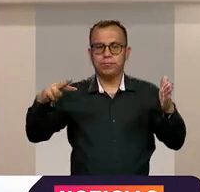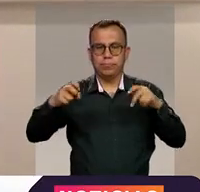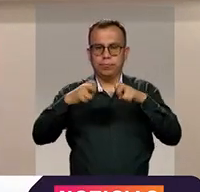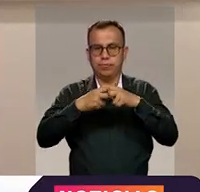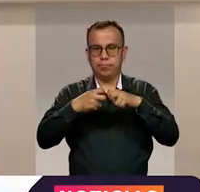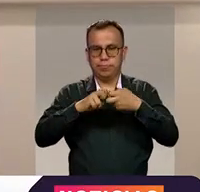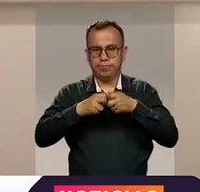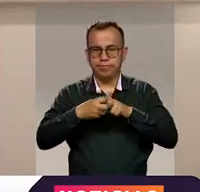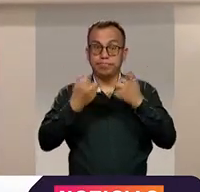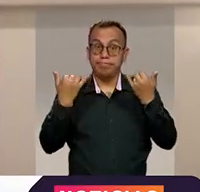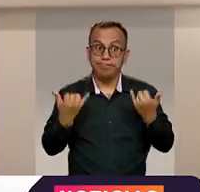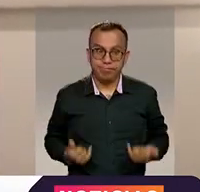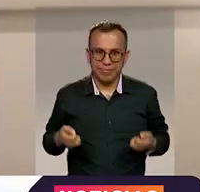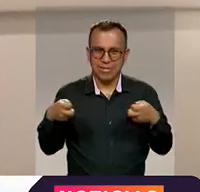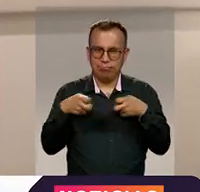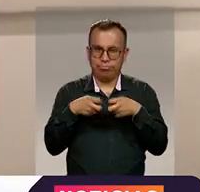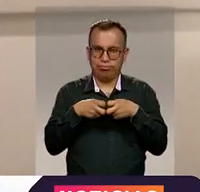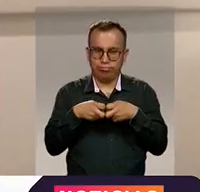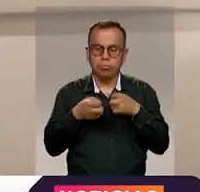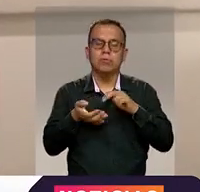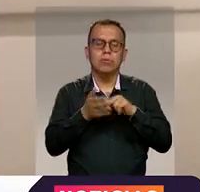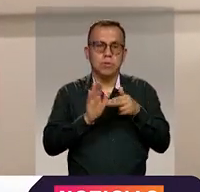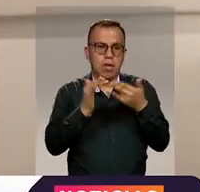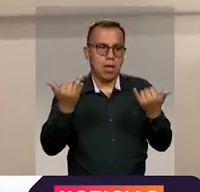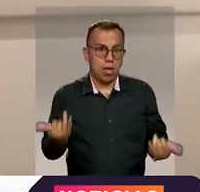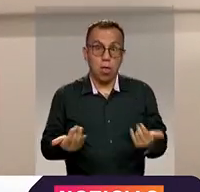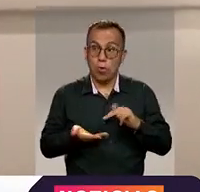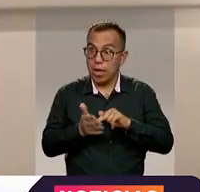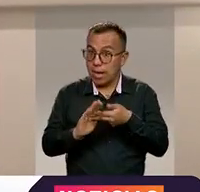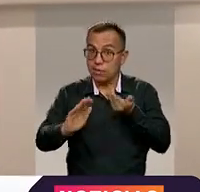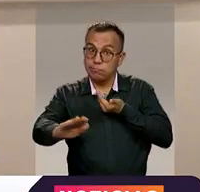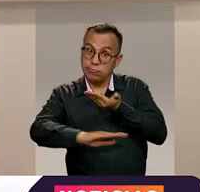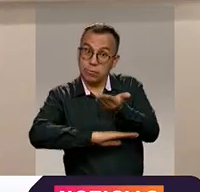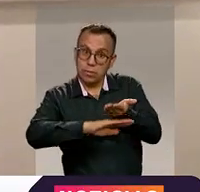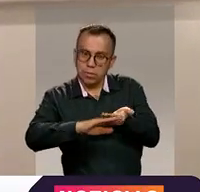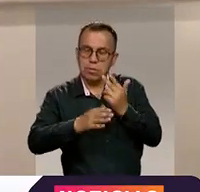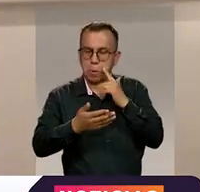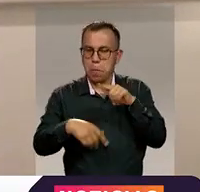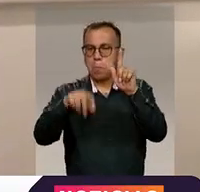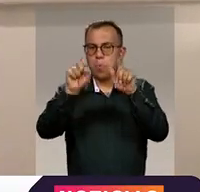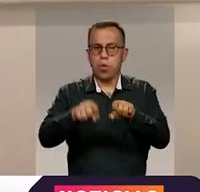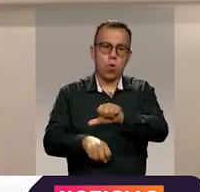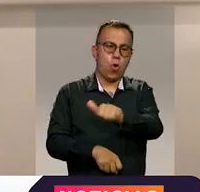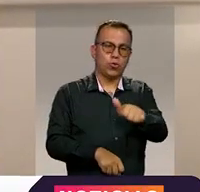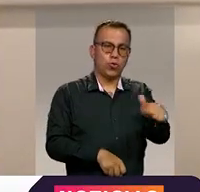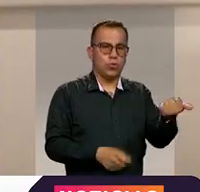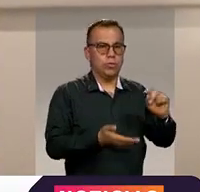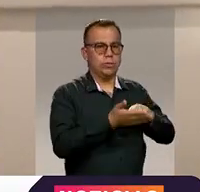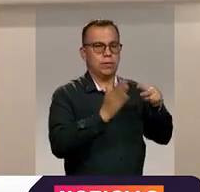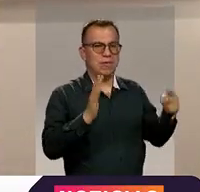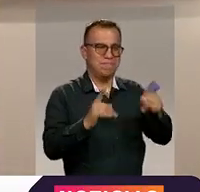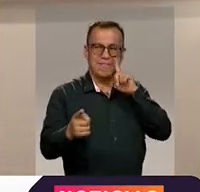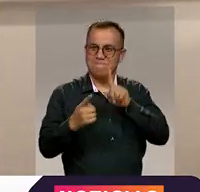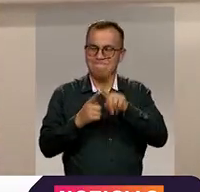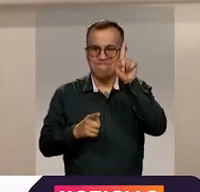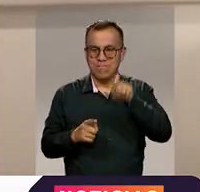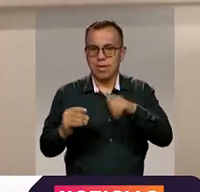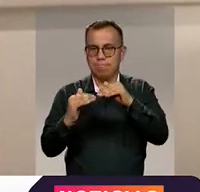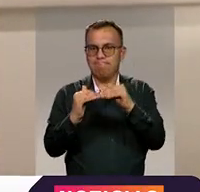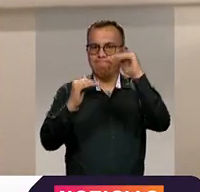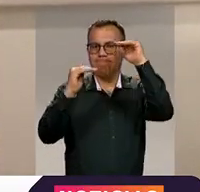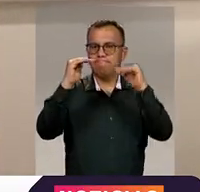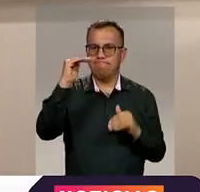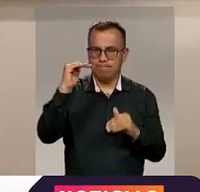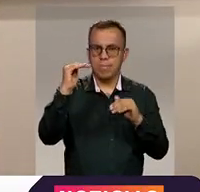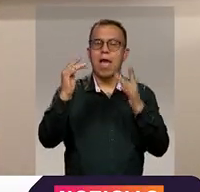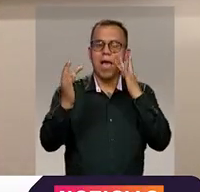eléctrica. Y solo en caso de que se declare desierta la licitación, lo puede abrir a otras tecnologías siempre y cuando no sean inferiores